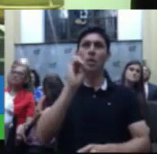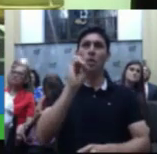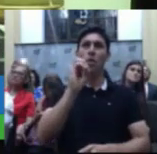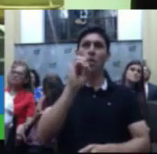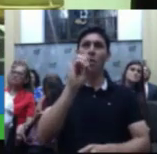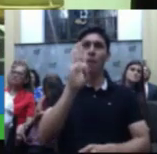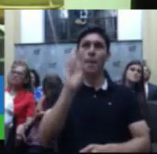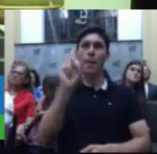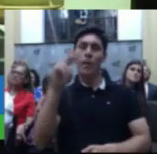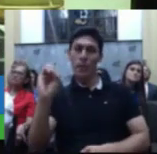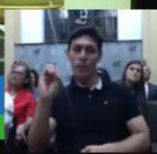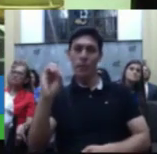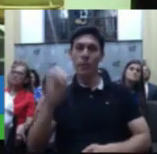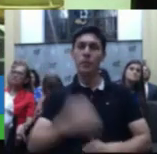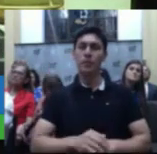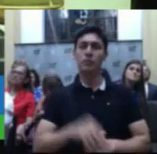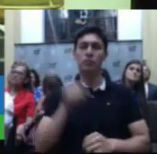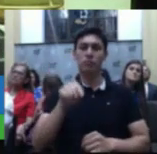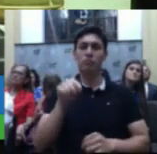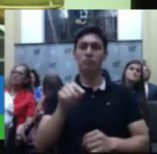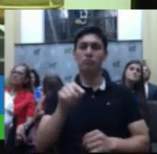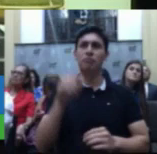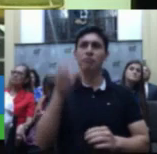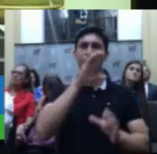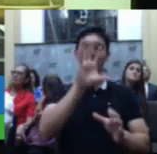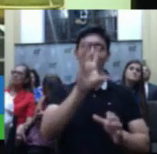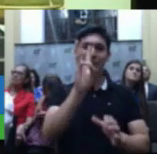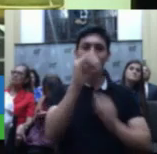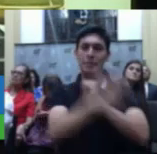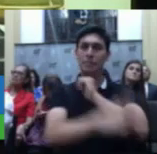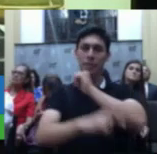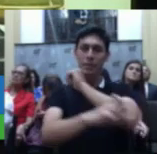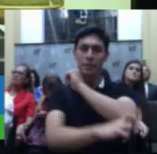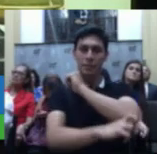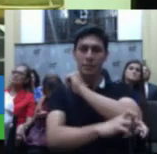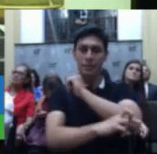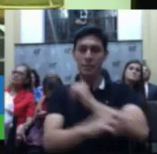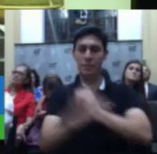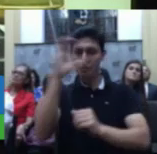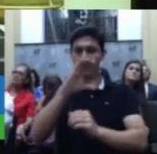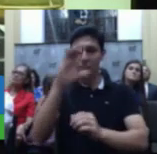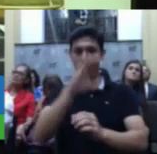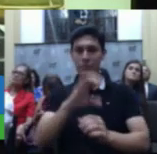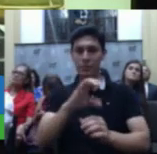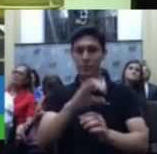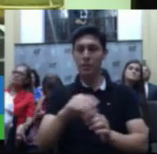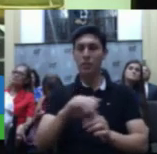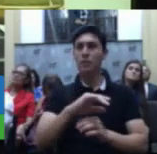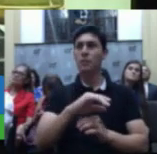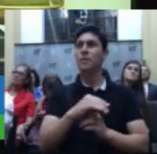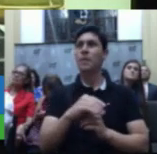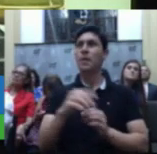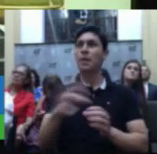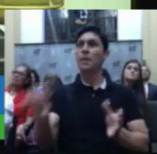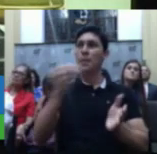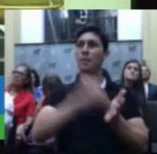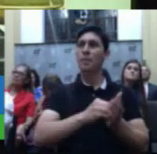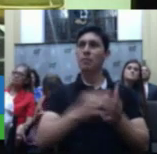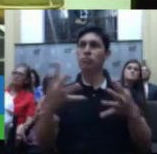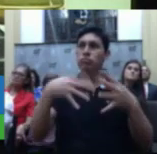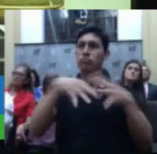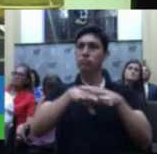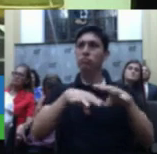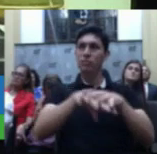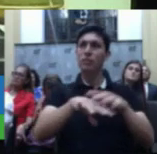donde junto a abogados de 6 países buscaron generar que estudios privados se involucren en facilitar el acceso a justicia de